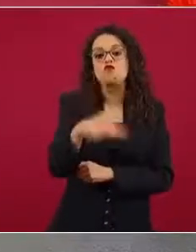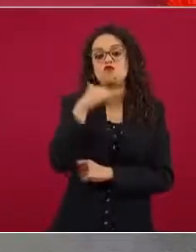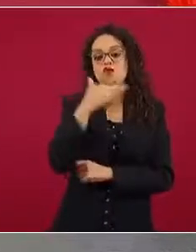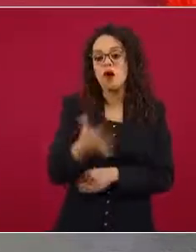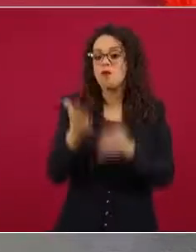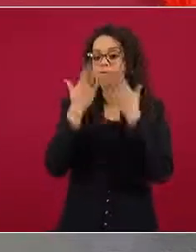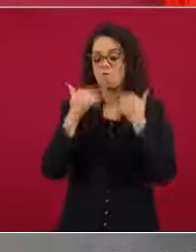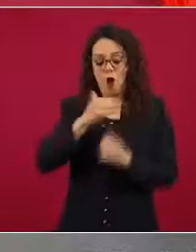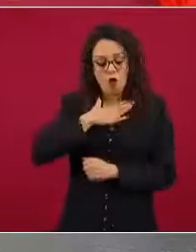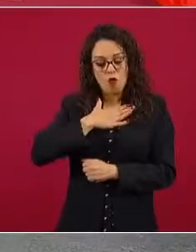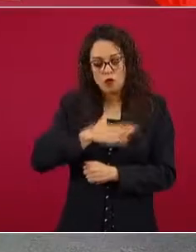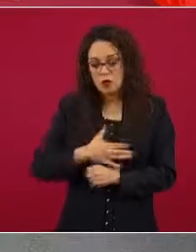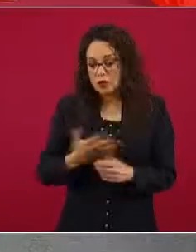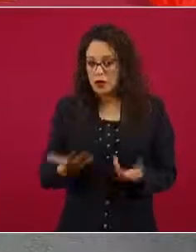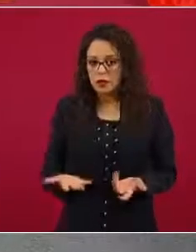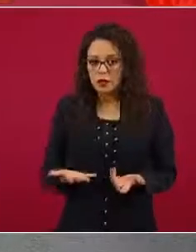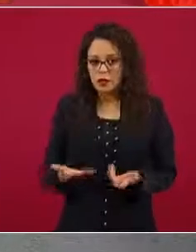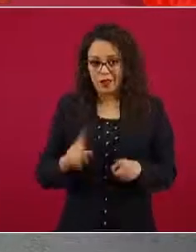y de privilegios.